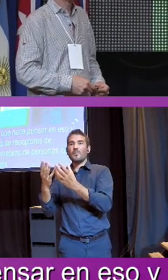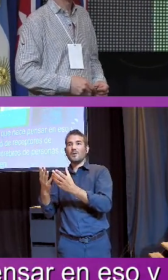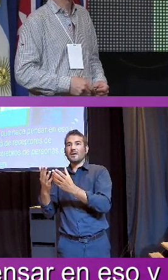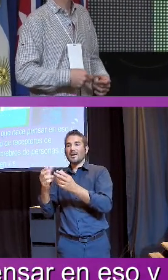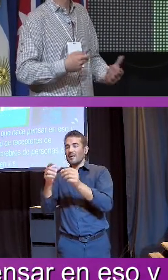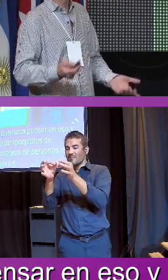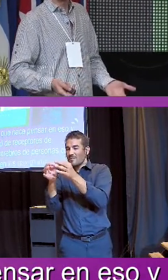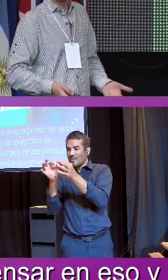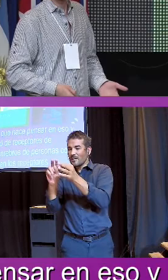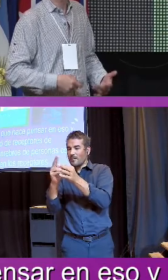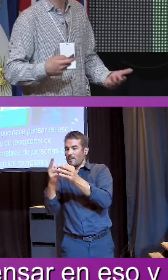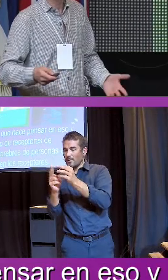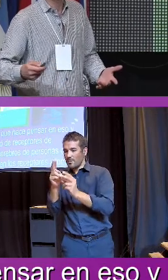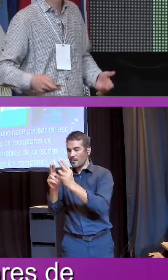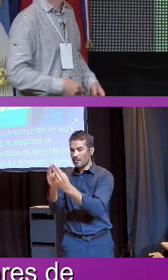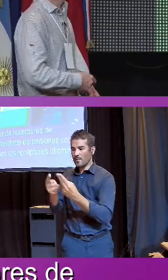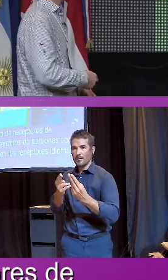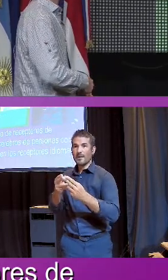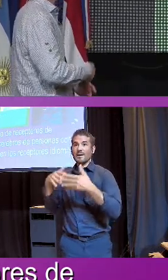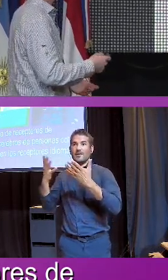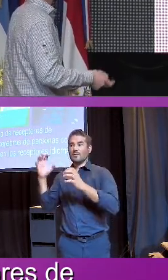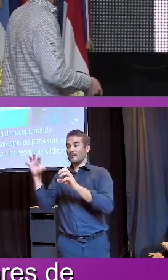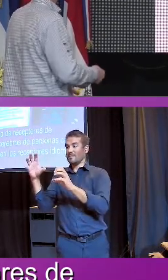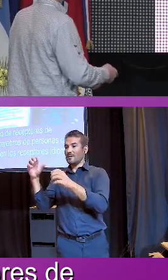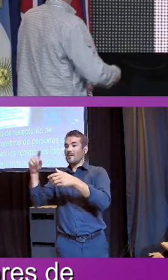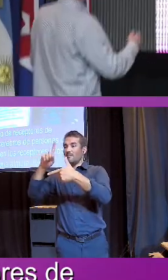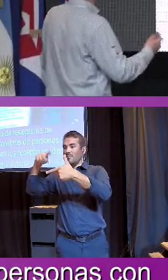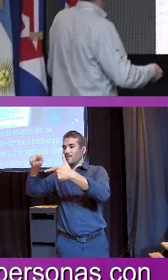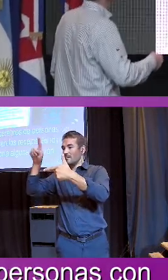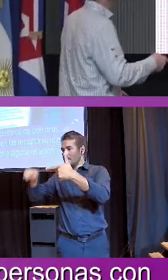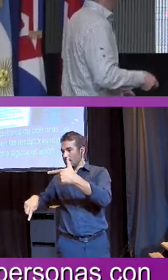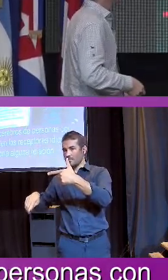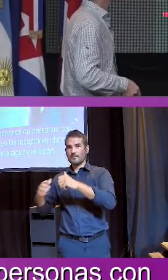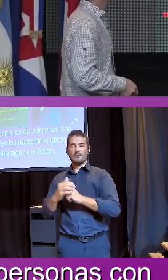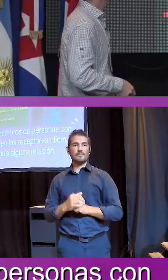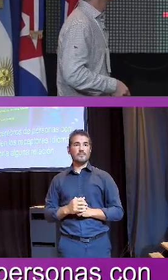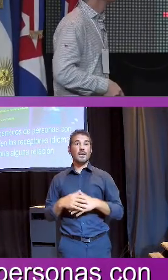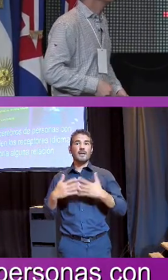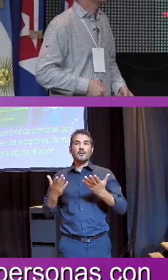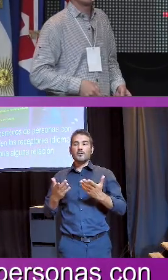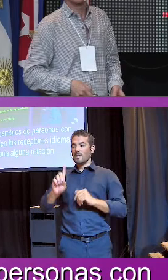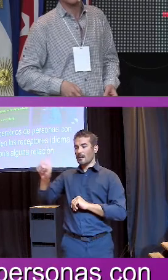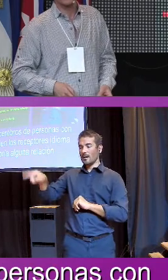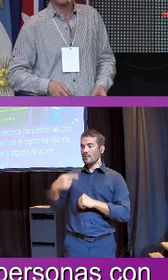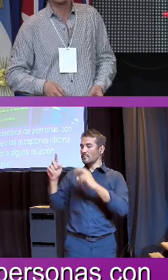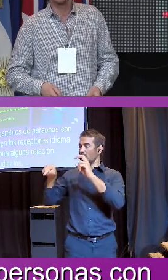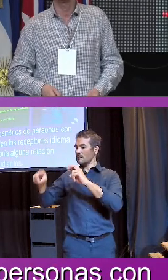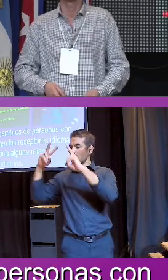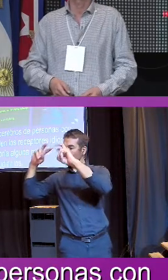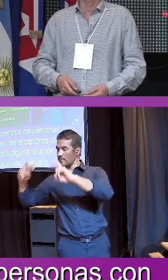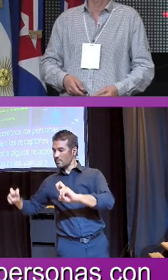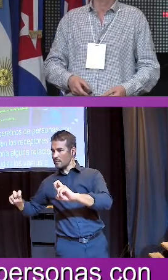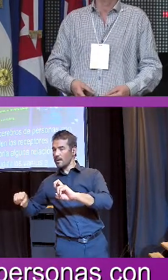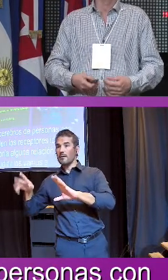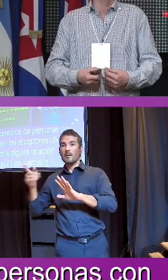los receptores y dio menos. Todas estas cosas sugieren que habría alguna relación suficiente. Dice, bueno, vamos a estudiarlos. Vamos a